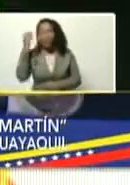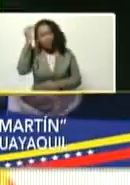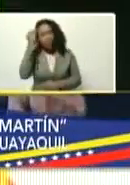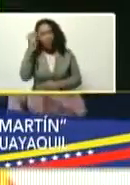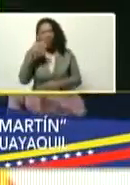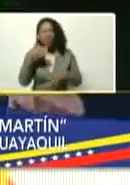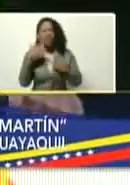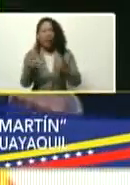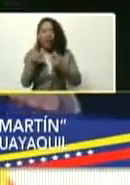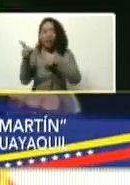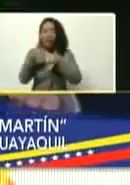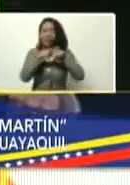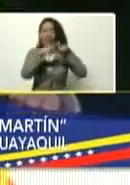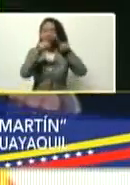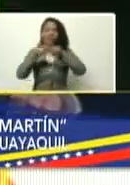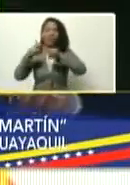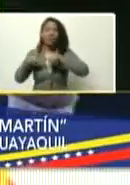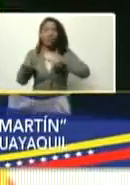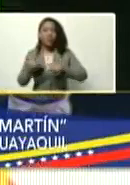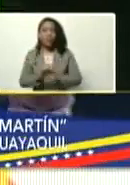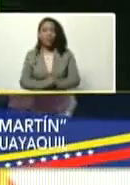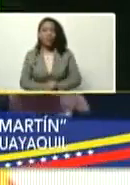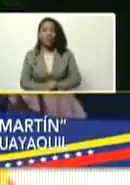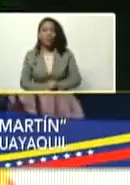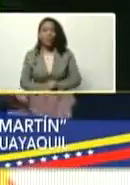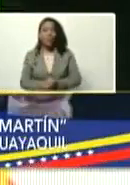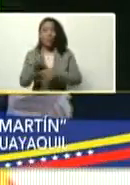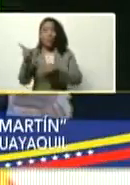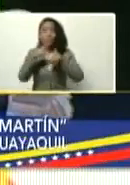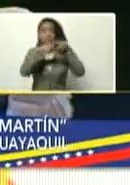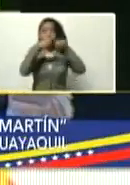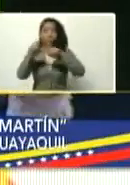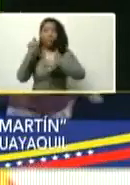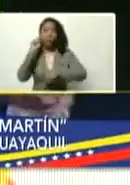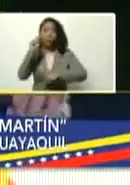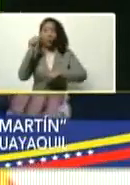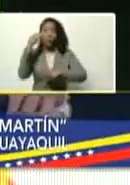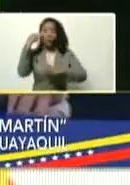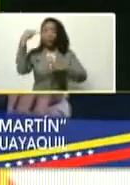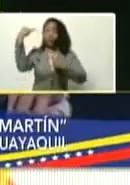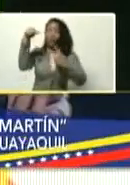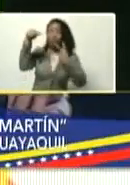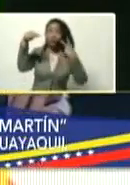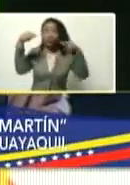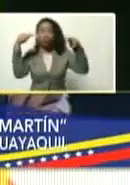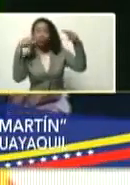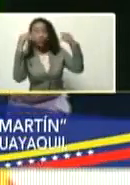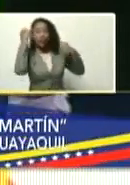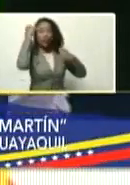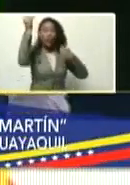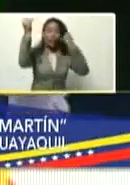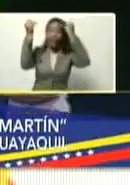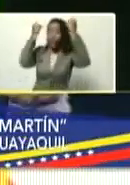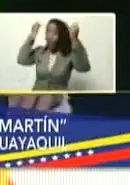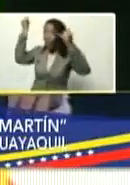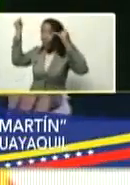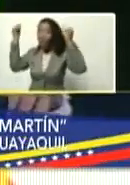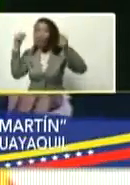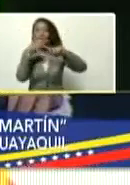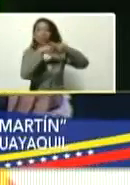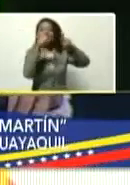que esa diferencia, esos diferentes puntos de vista, esas concepciones filosóficas distintas,